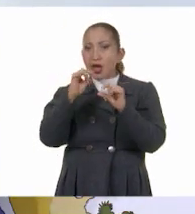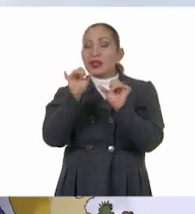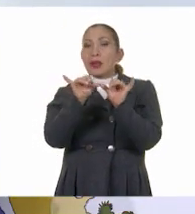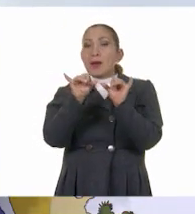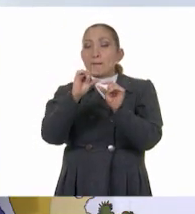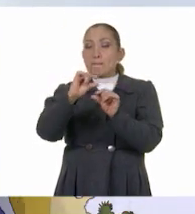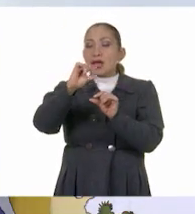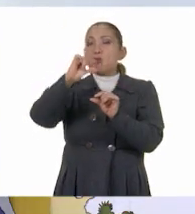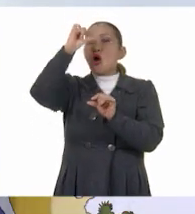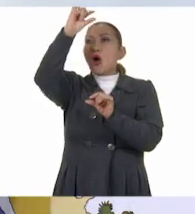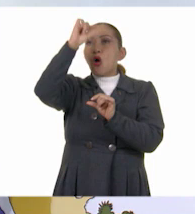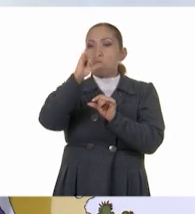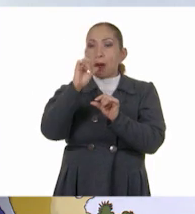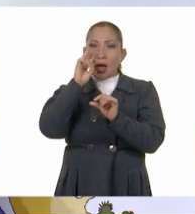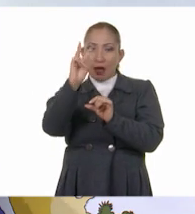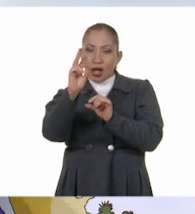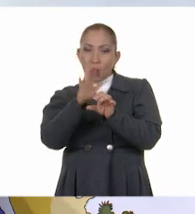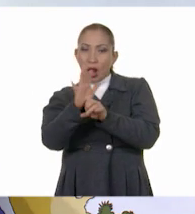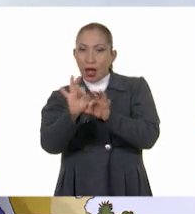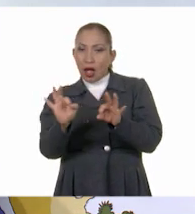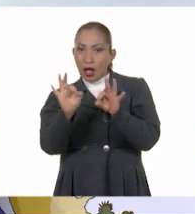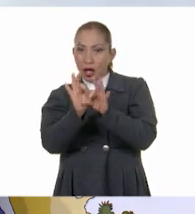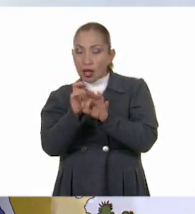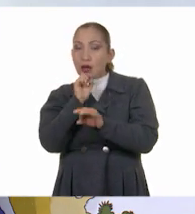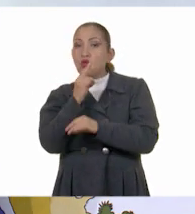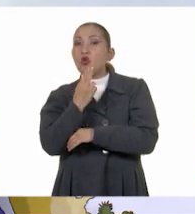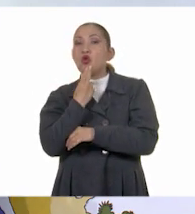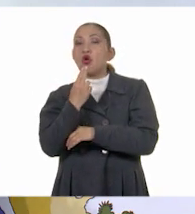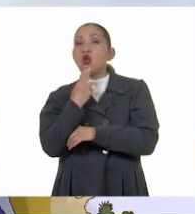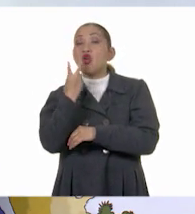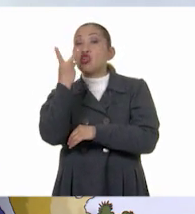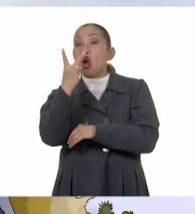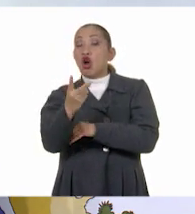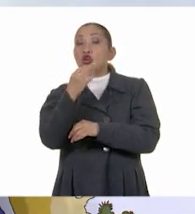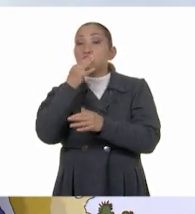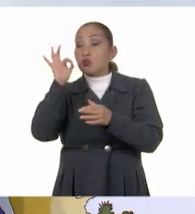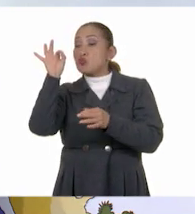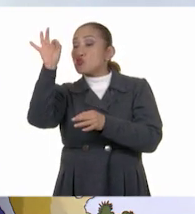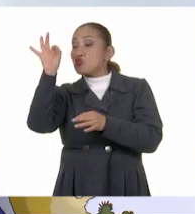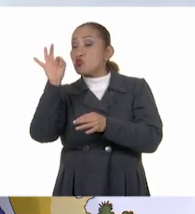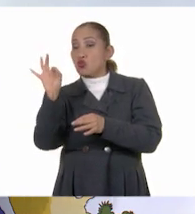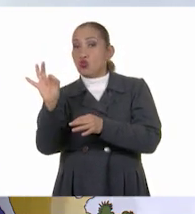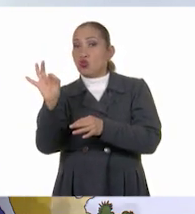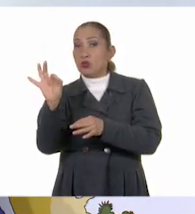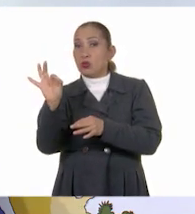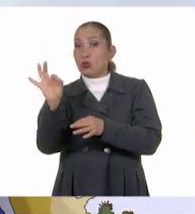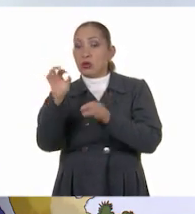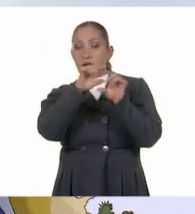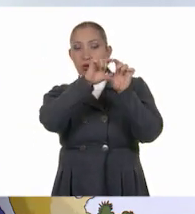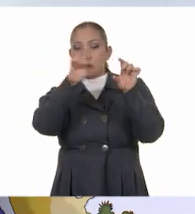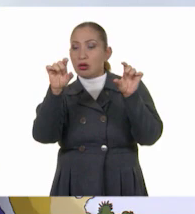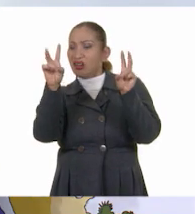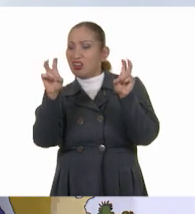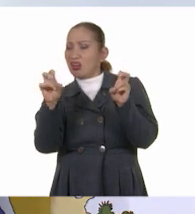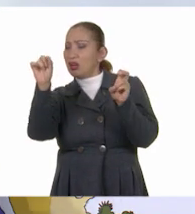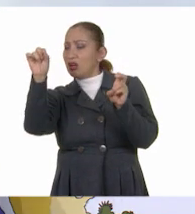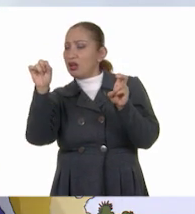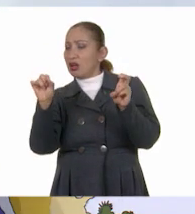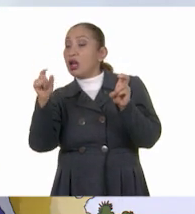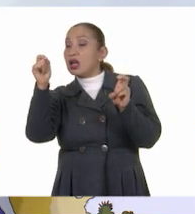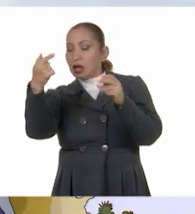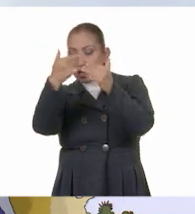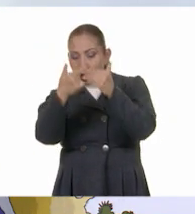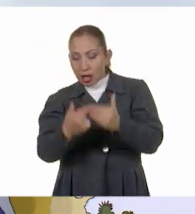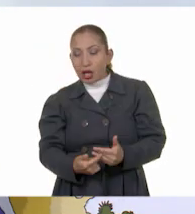para jerarquizar nuestra información. También estamos usando los dos puntos al final de los subtítulos, porque eso indica que después